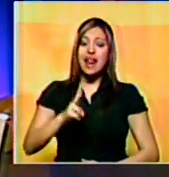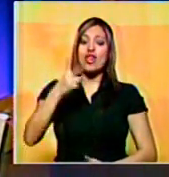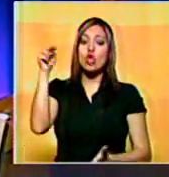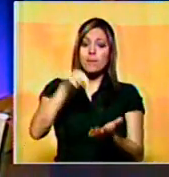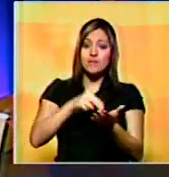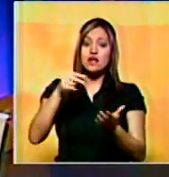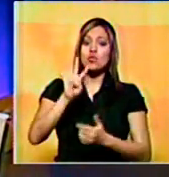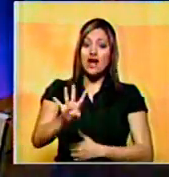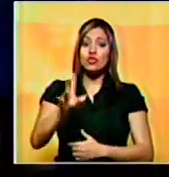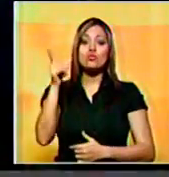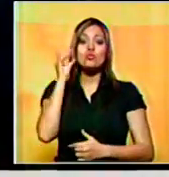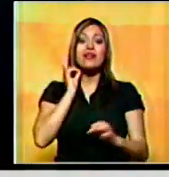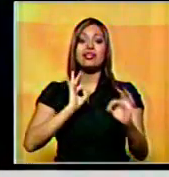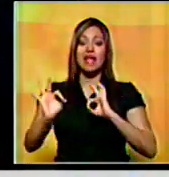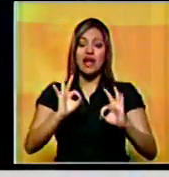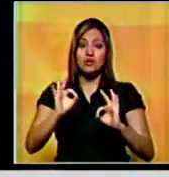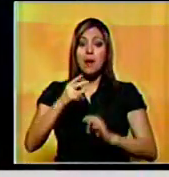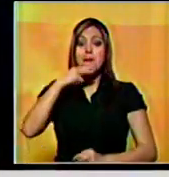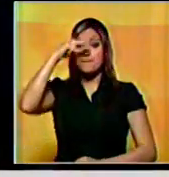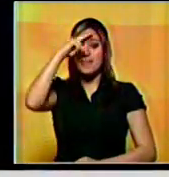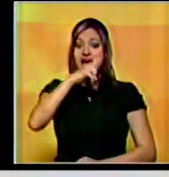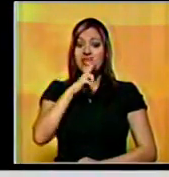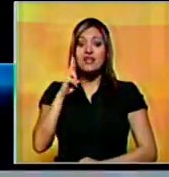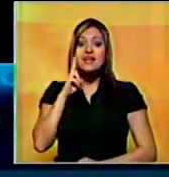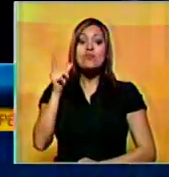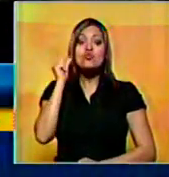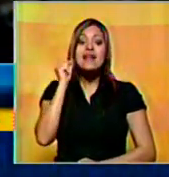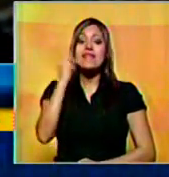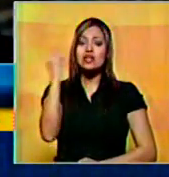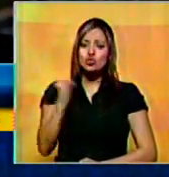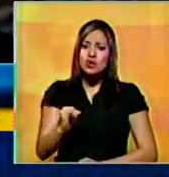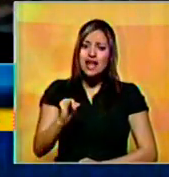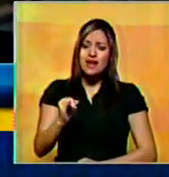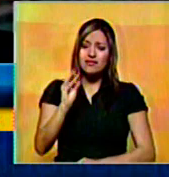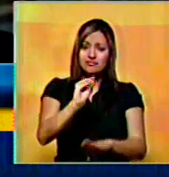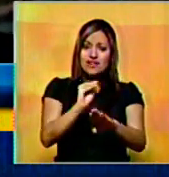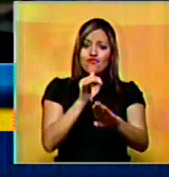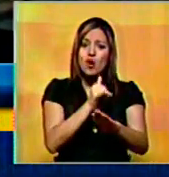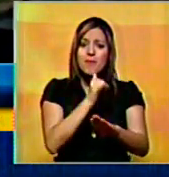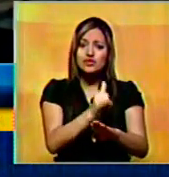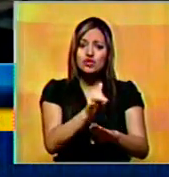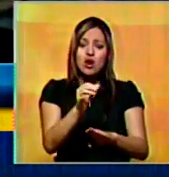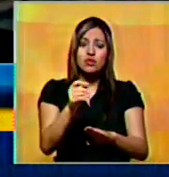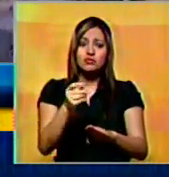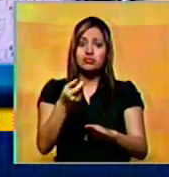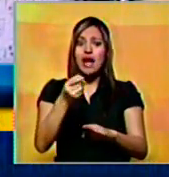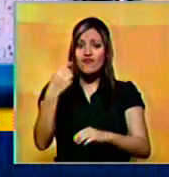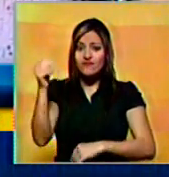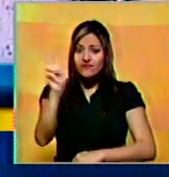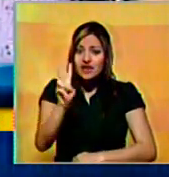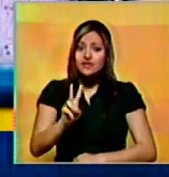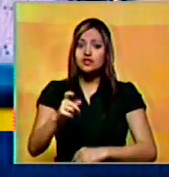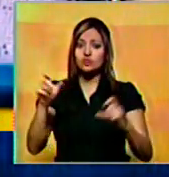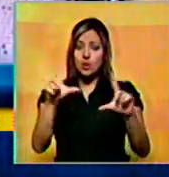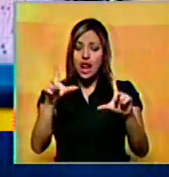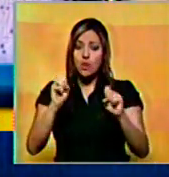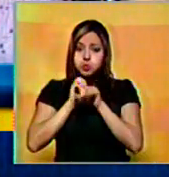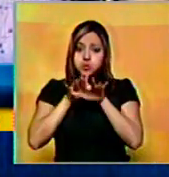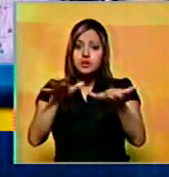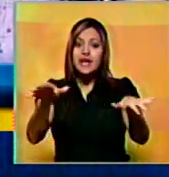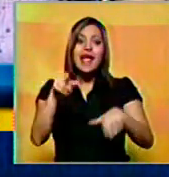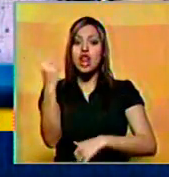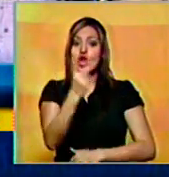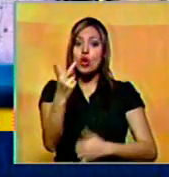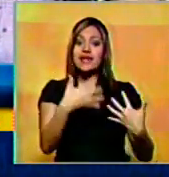2004, Mónica Spears. Los padres de la actriz Zuliana se enteraron de la lamentable noticia a través de los medios venezolanos, pues ambos se encontraban